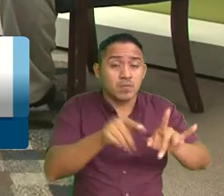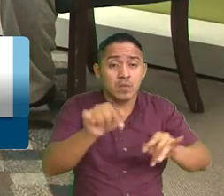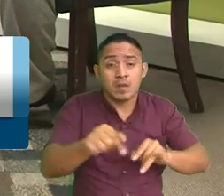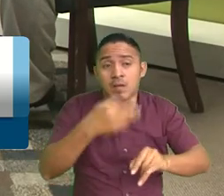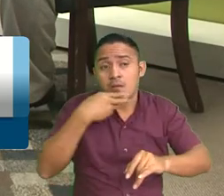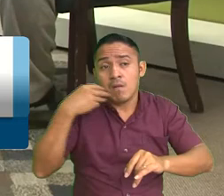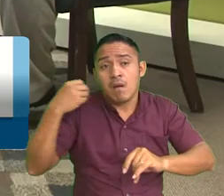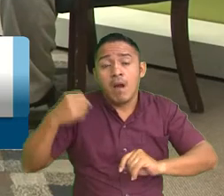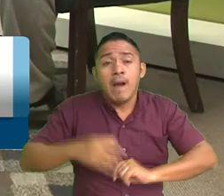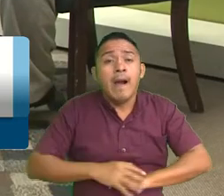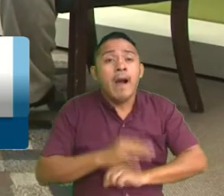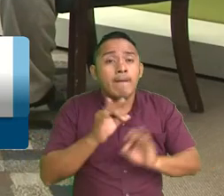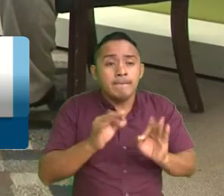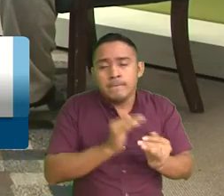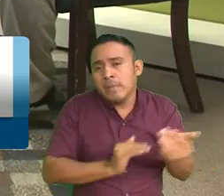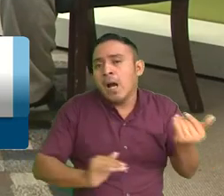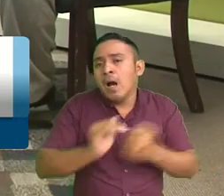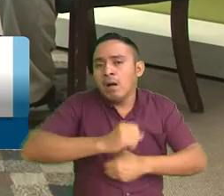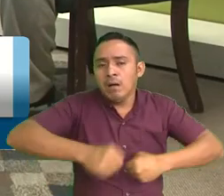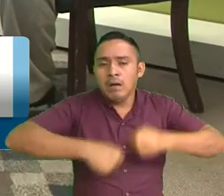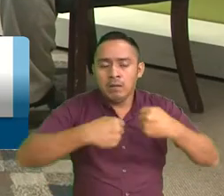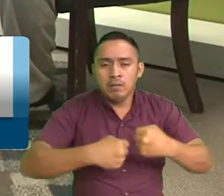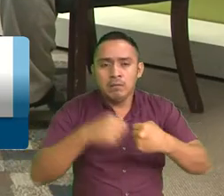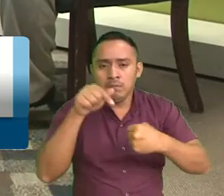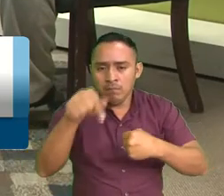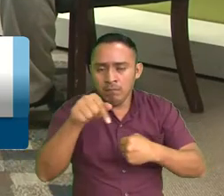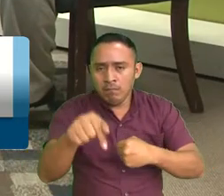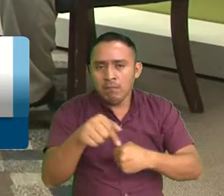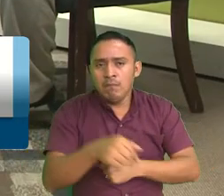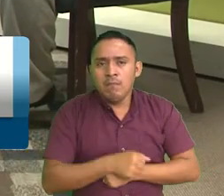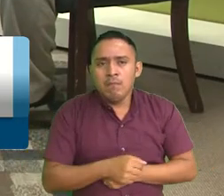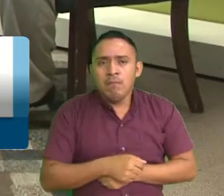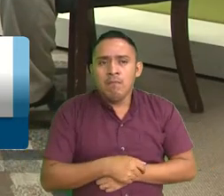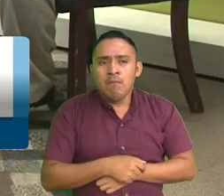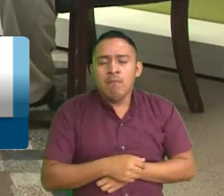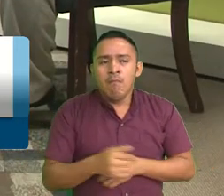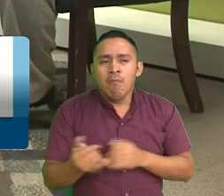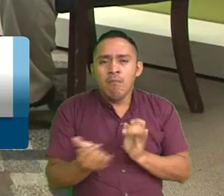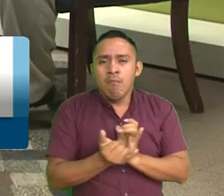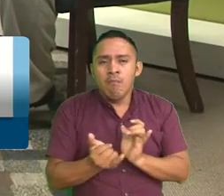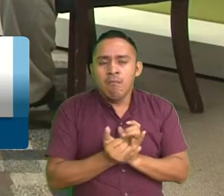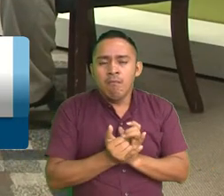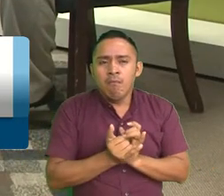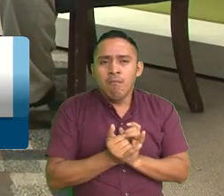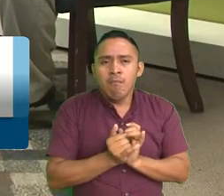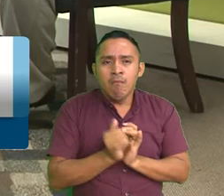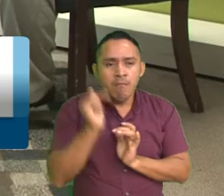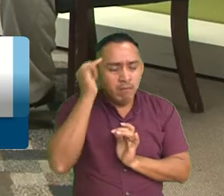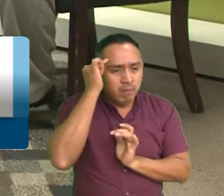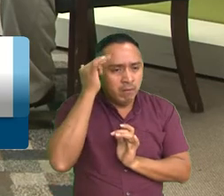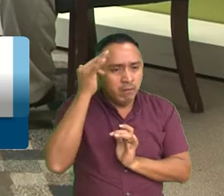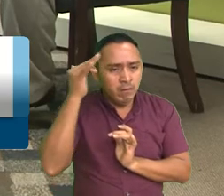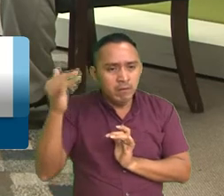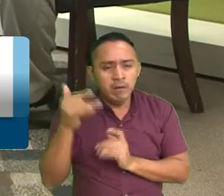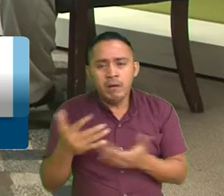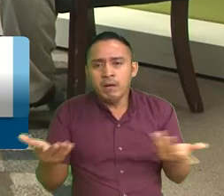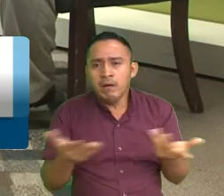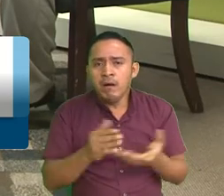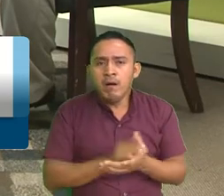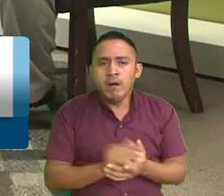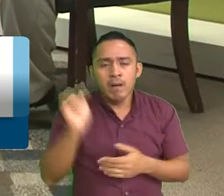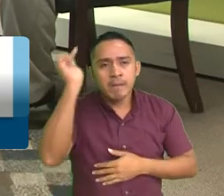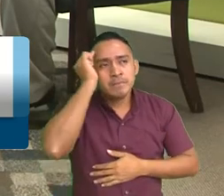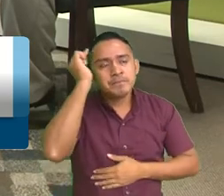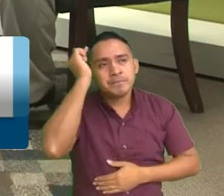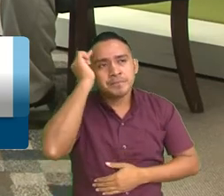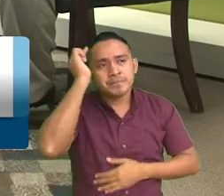al joven, pues se da más en varones. Eso no también incide en los insomnios, no quita el sueño un adolescente que esté pensando en la